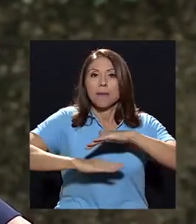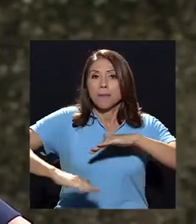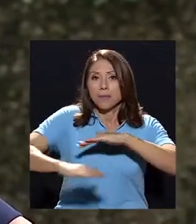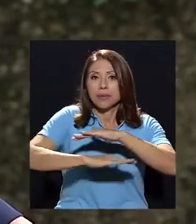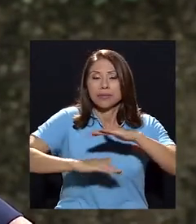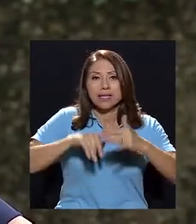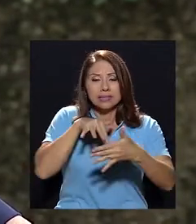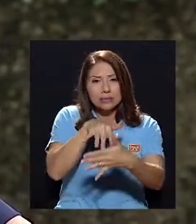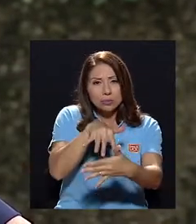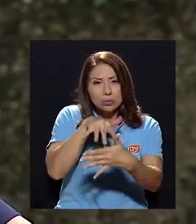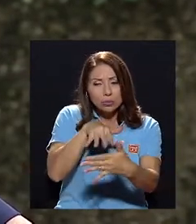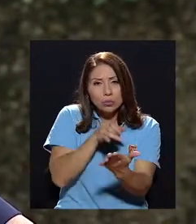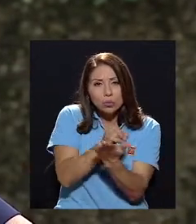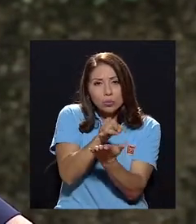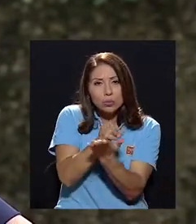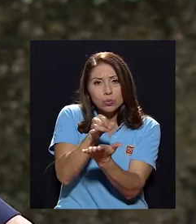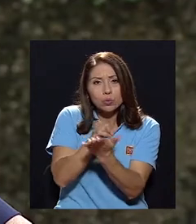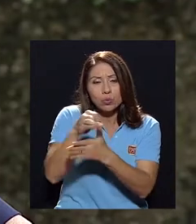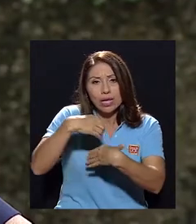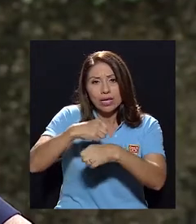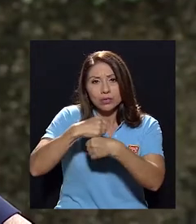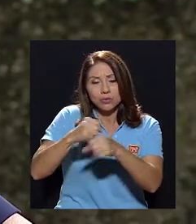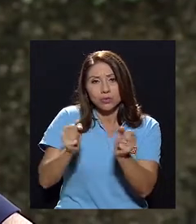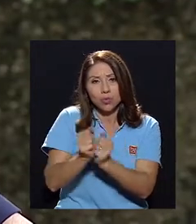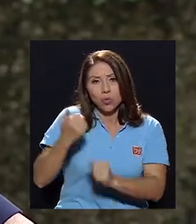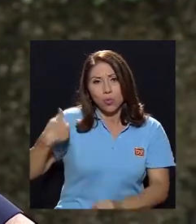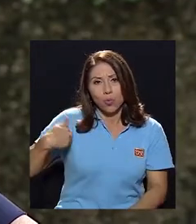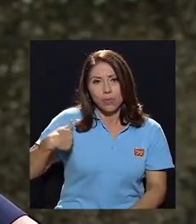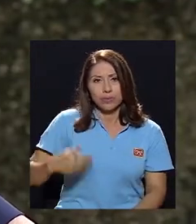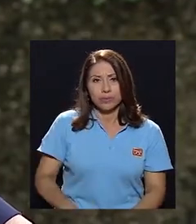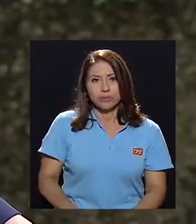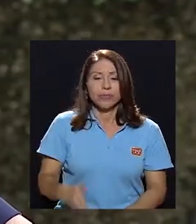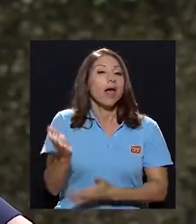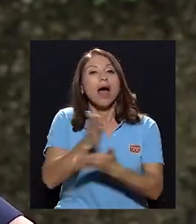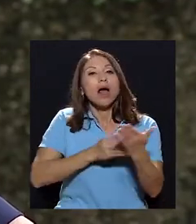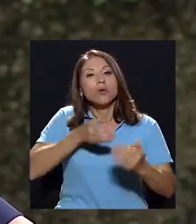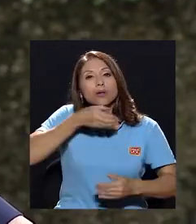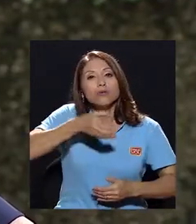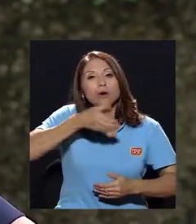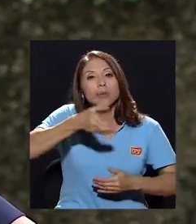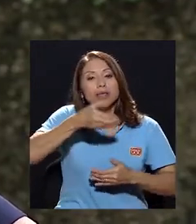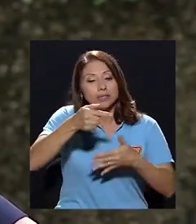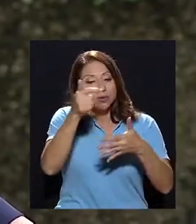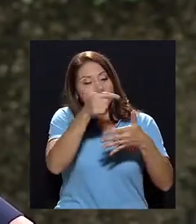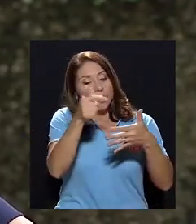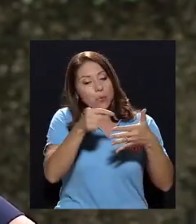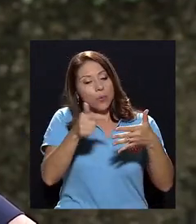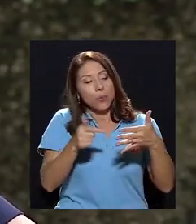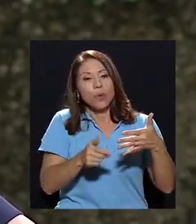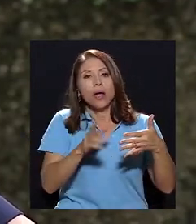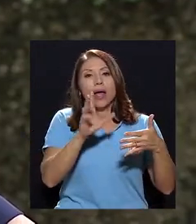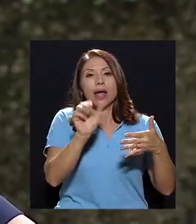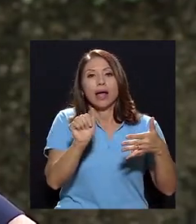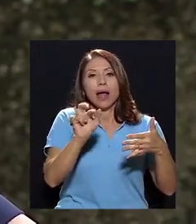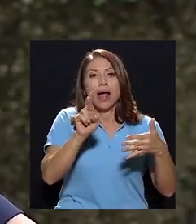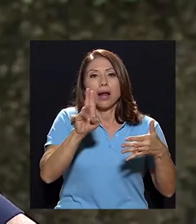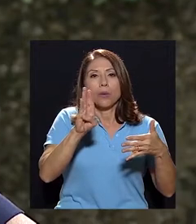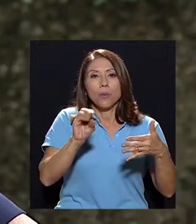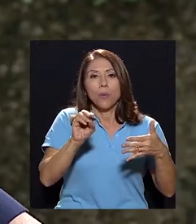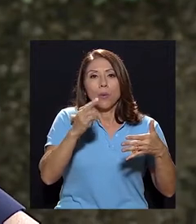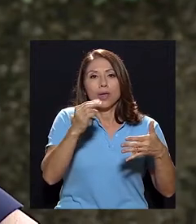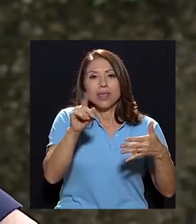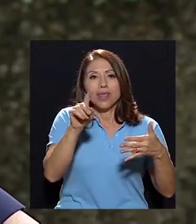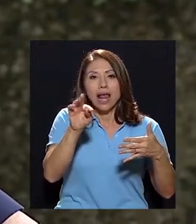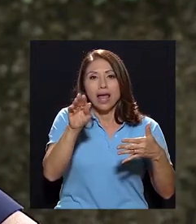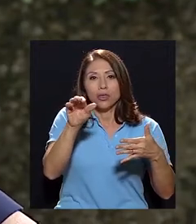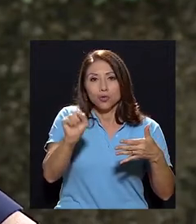en estudios hechos con hombres. Entonces, algunas de esas recomendaciones, por ejemplo, de carbohidratos durante el ejercicio, son recomendaciones que